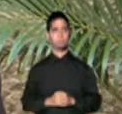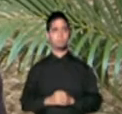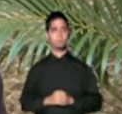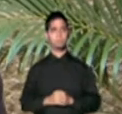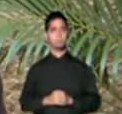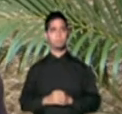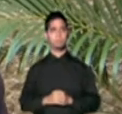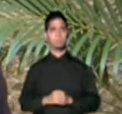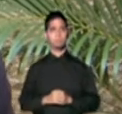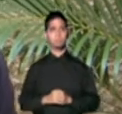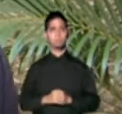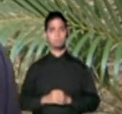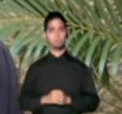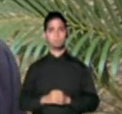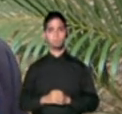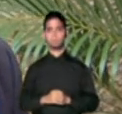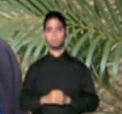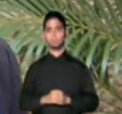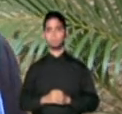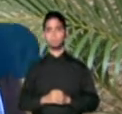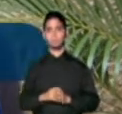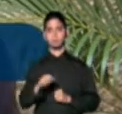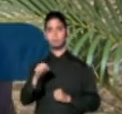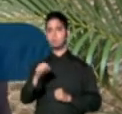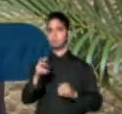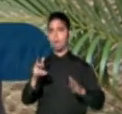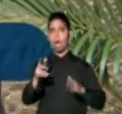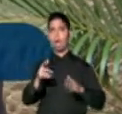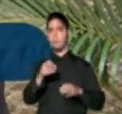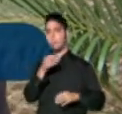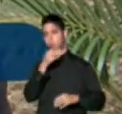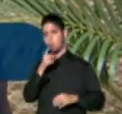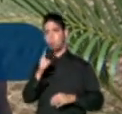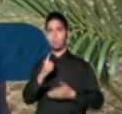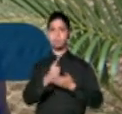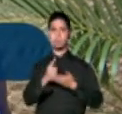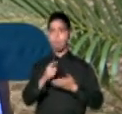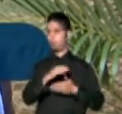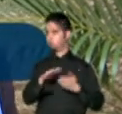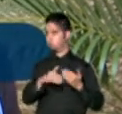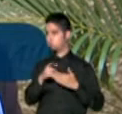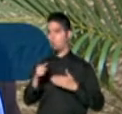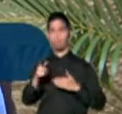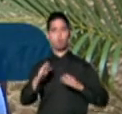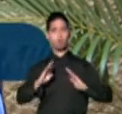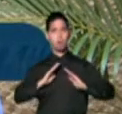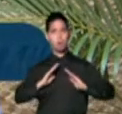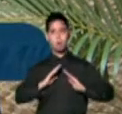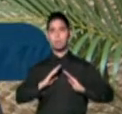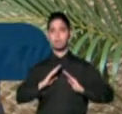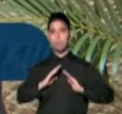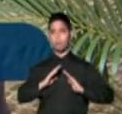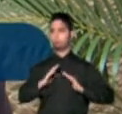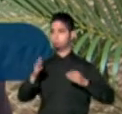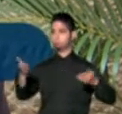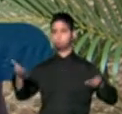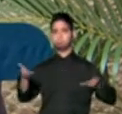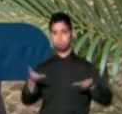sí, Raúl, ya estamos a una semana, ¿verdad? Ya están todos los atletas internacionales invitados, esperamos